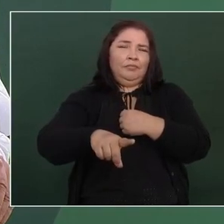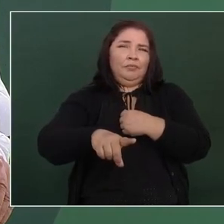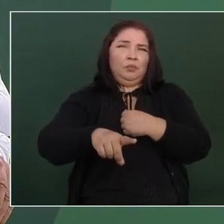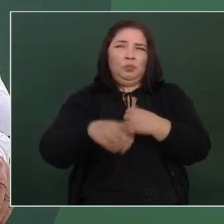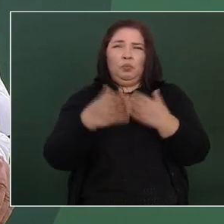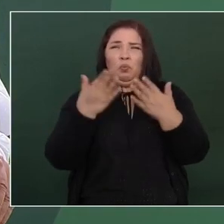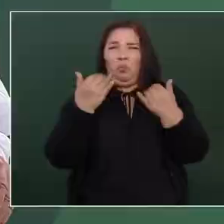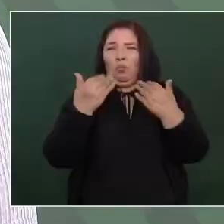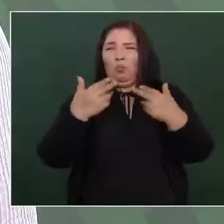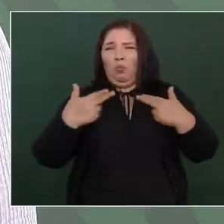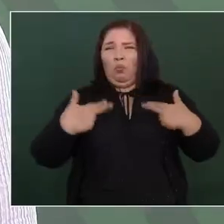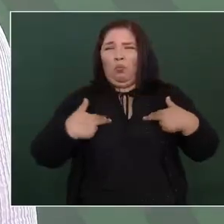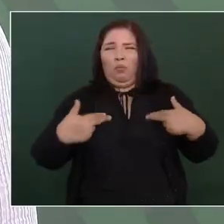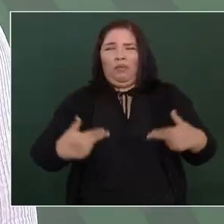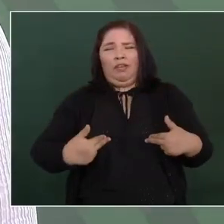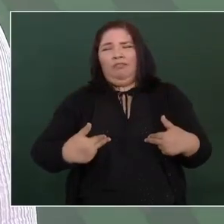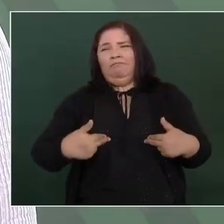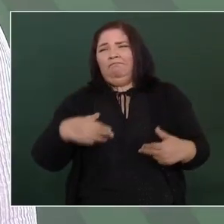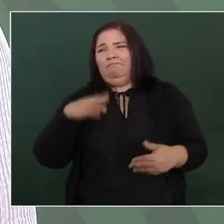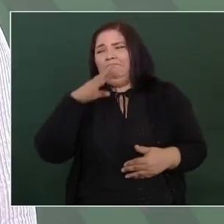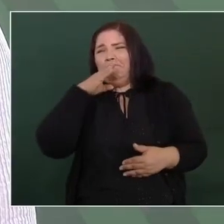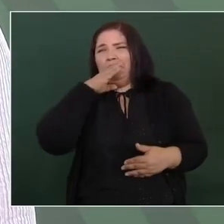inhumanos, perversos.